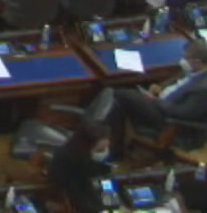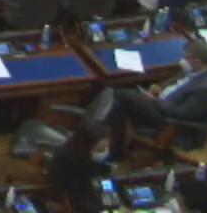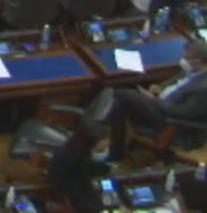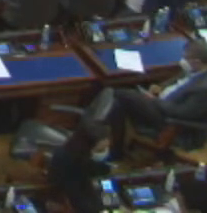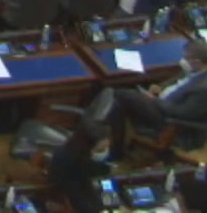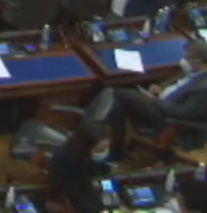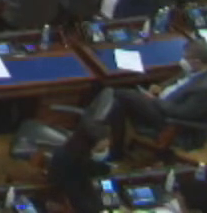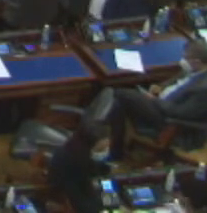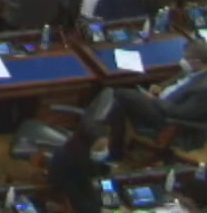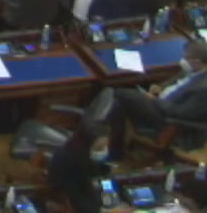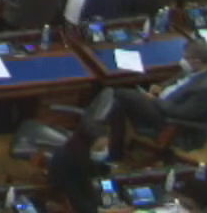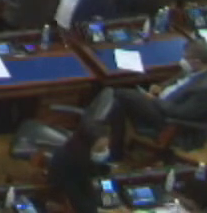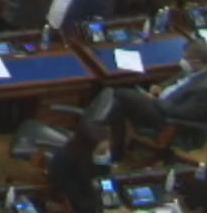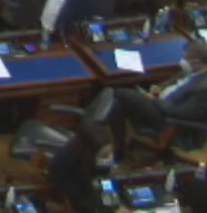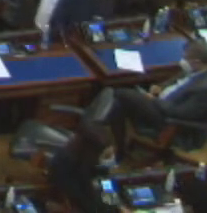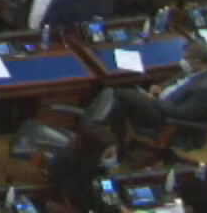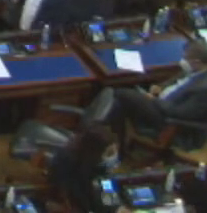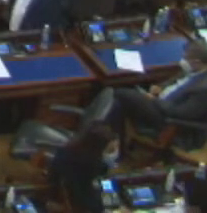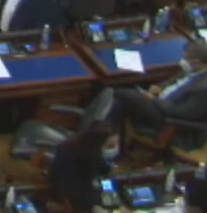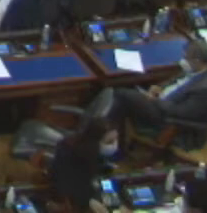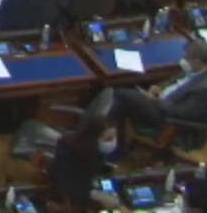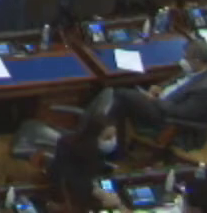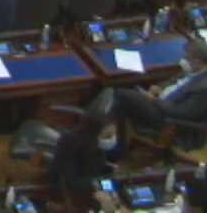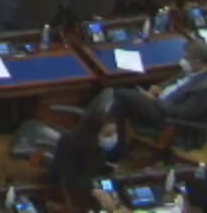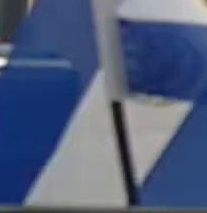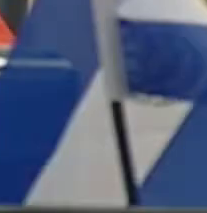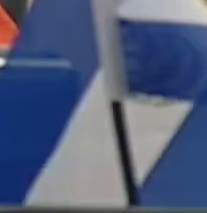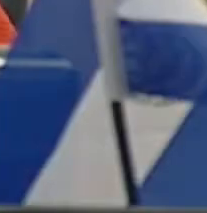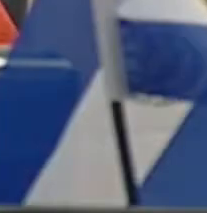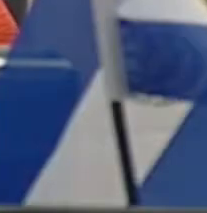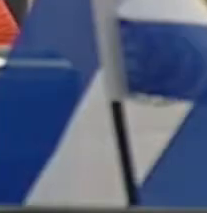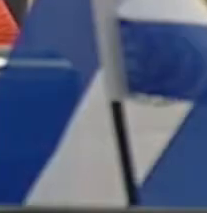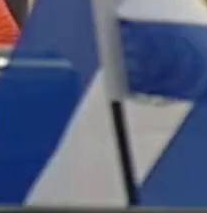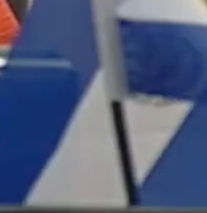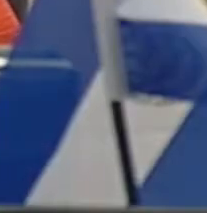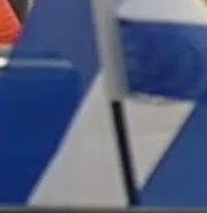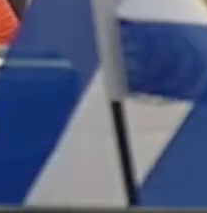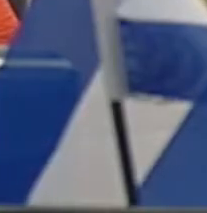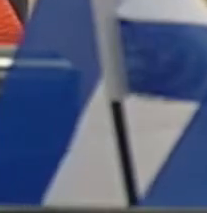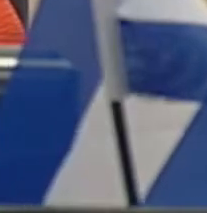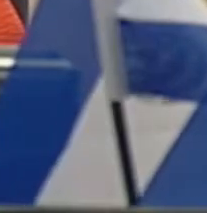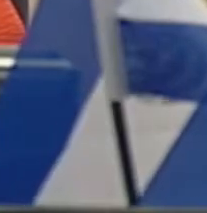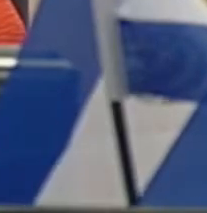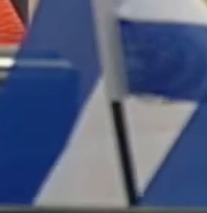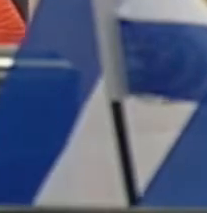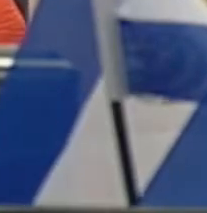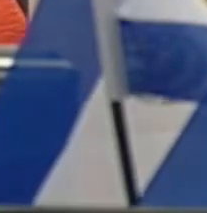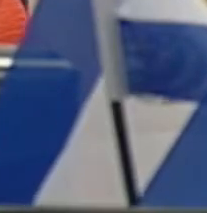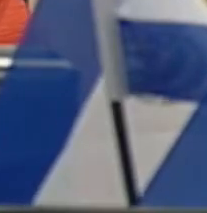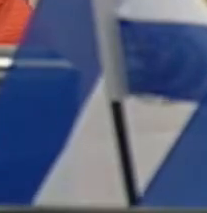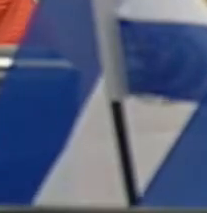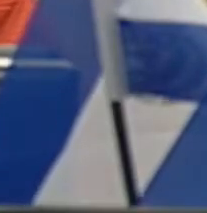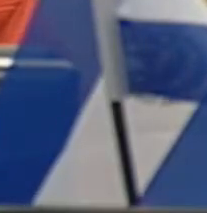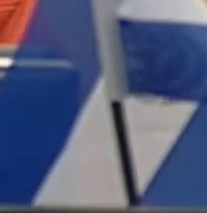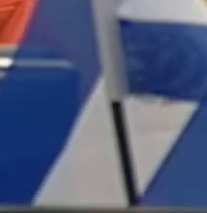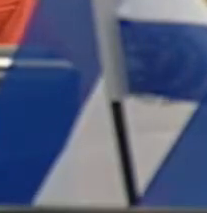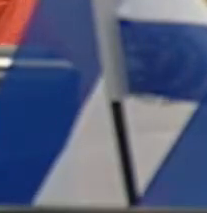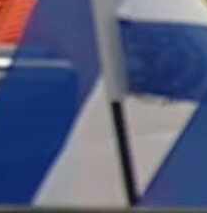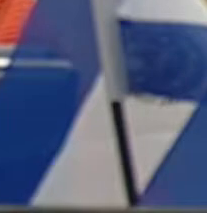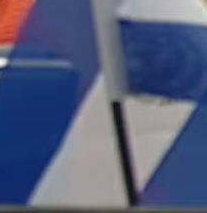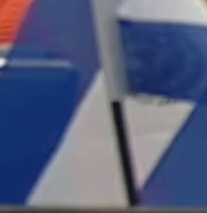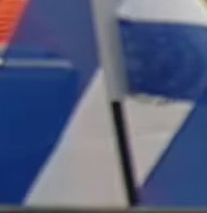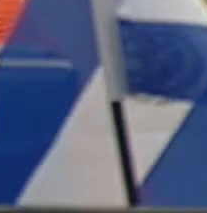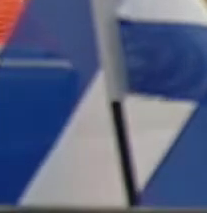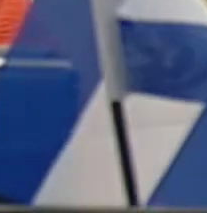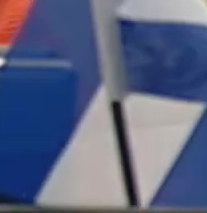Creo que en honor de la verdad hay que referirse a algunos elementos que han salido por